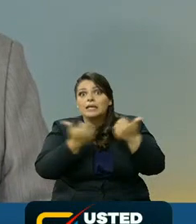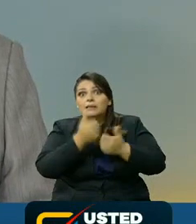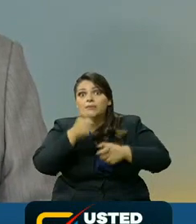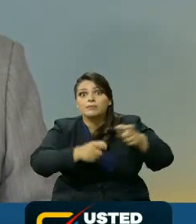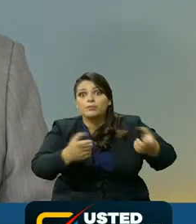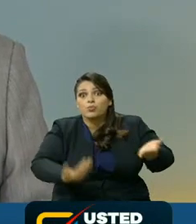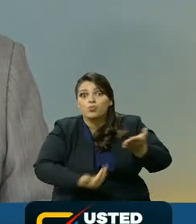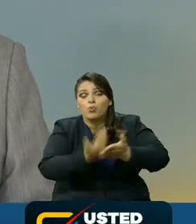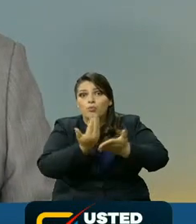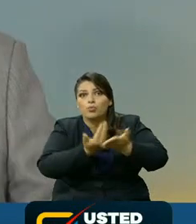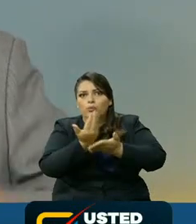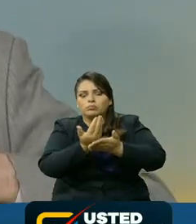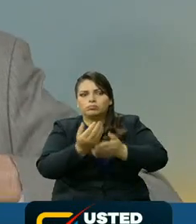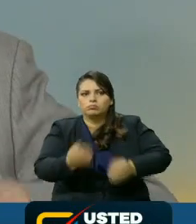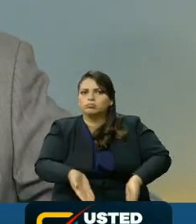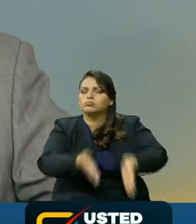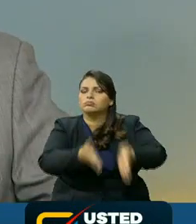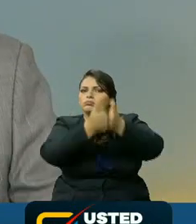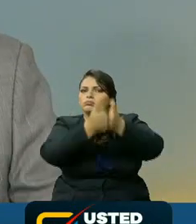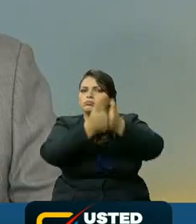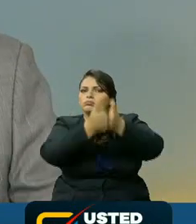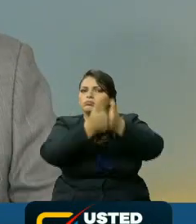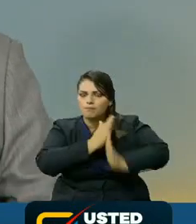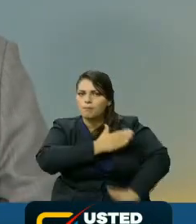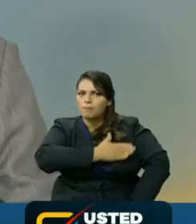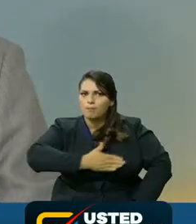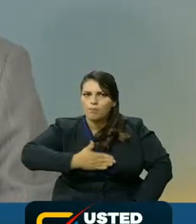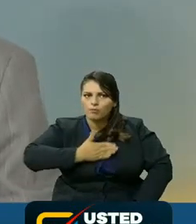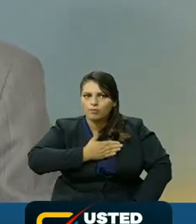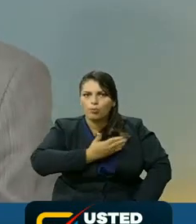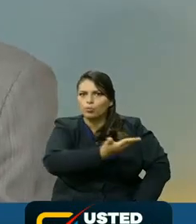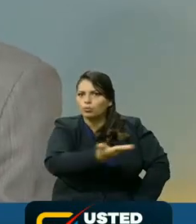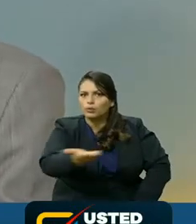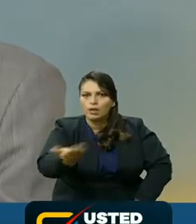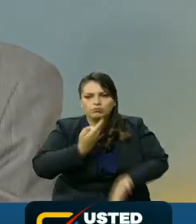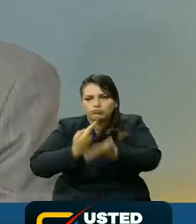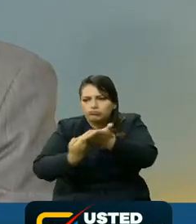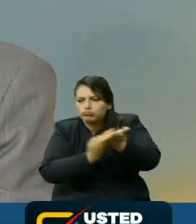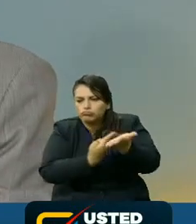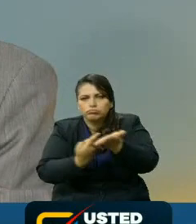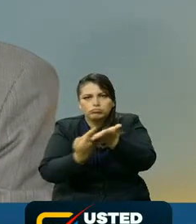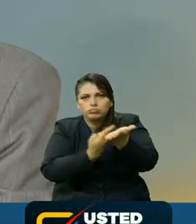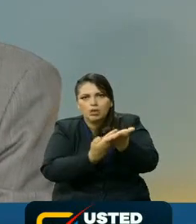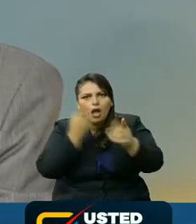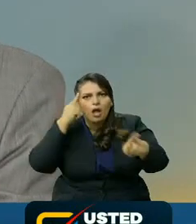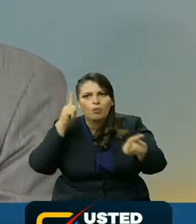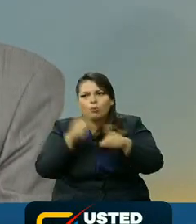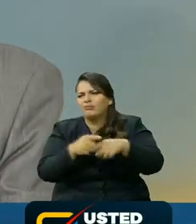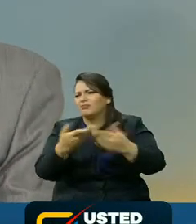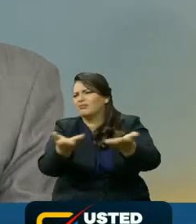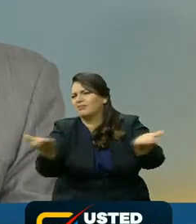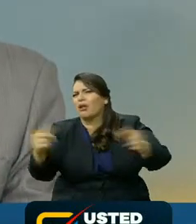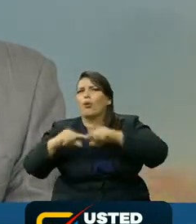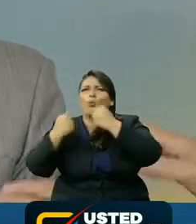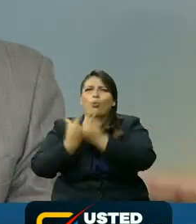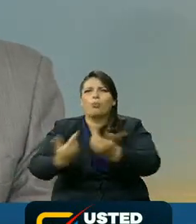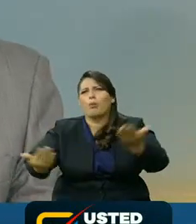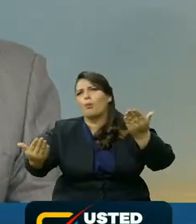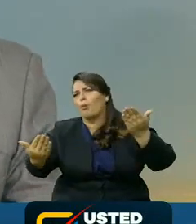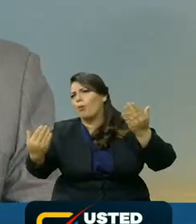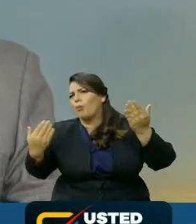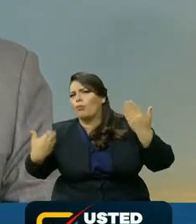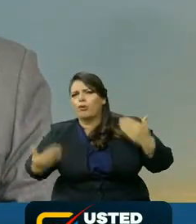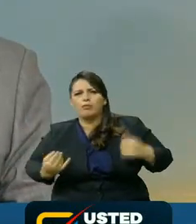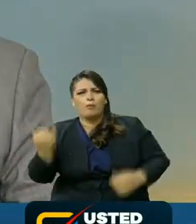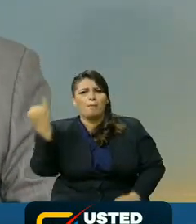partidistas o ideológicas si quieren, se pongan de acuerdo, los de la verde, azul, amarillo y café, color que sea, del color